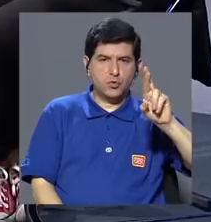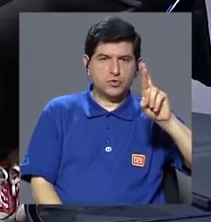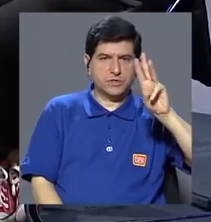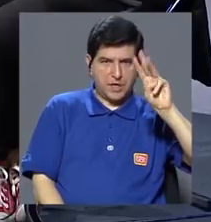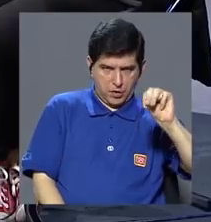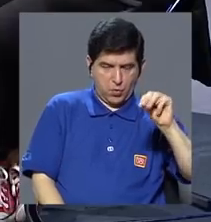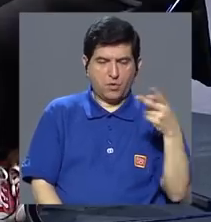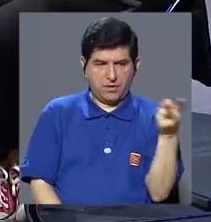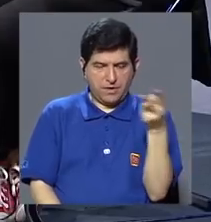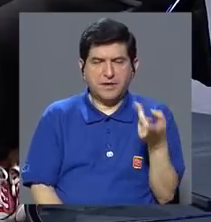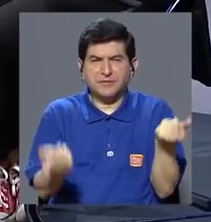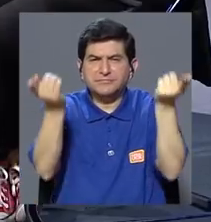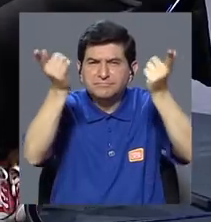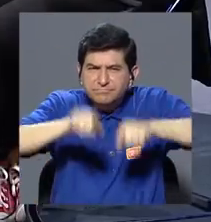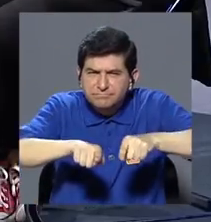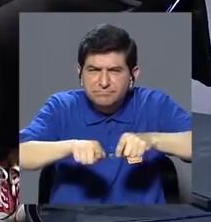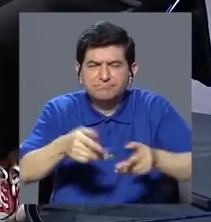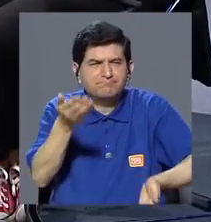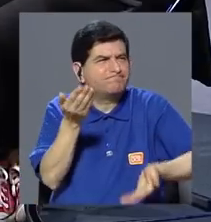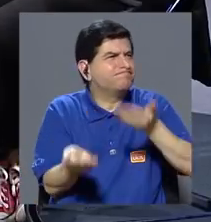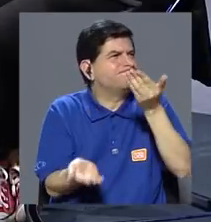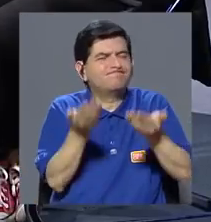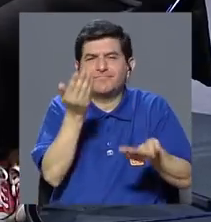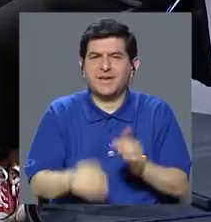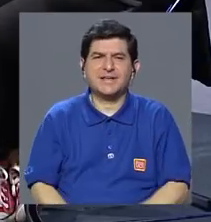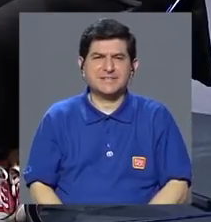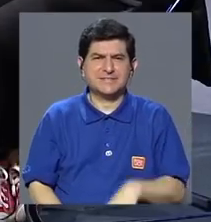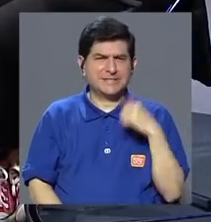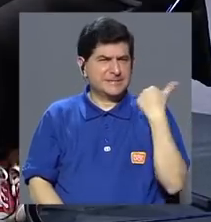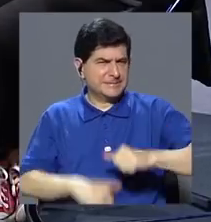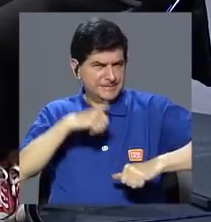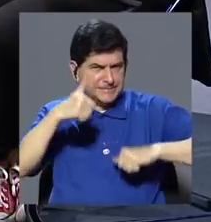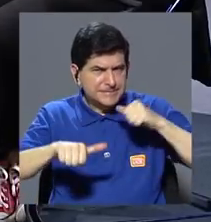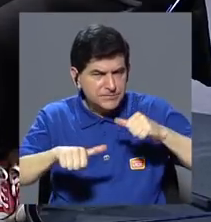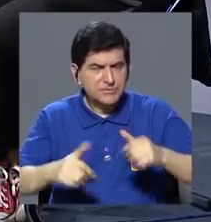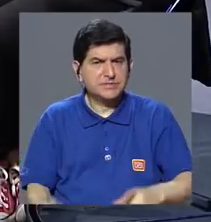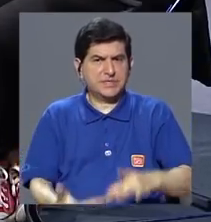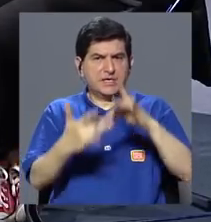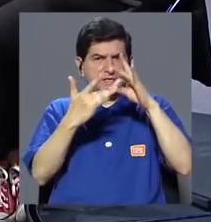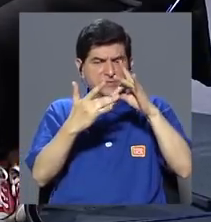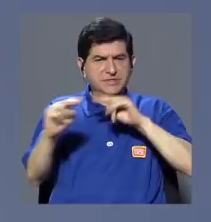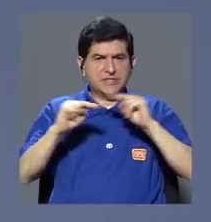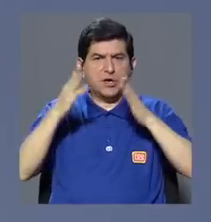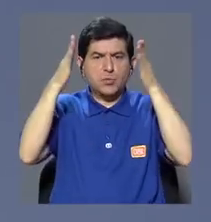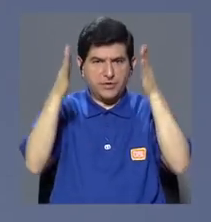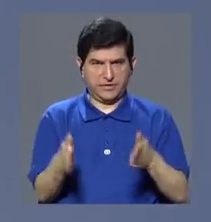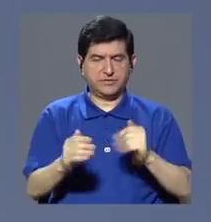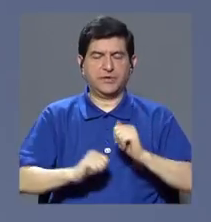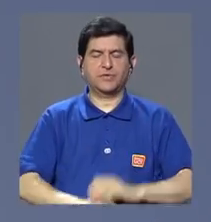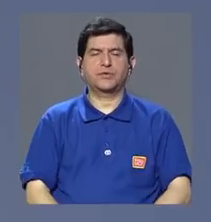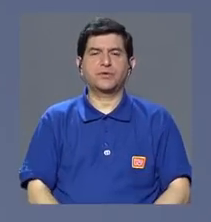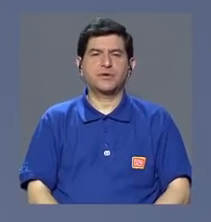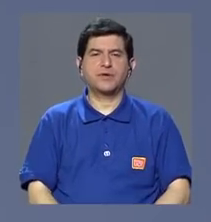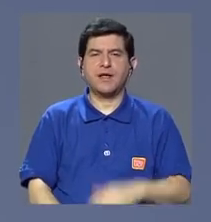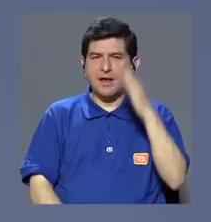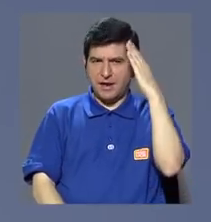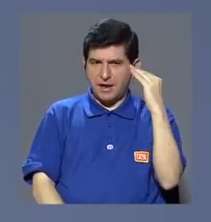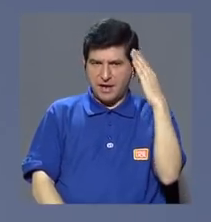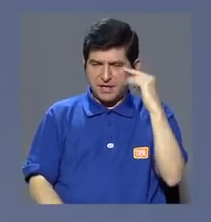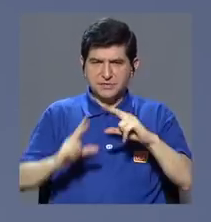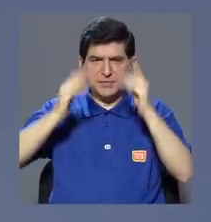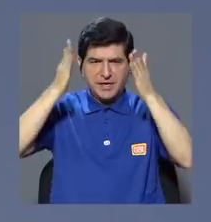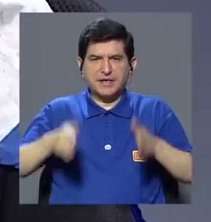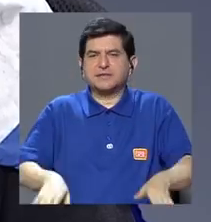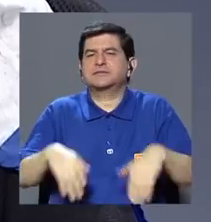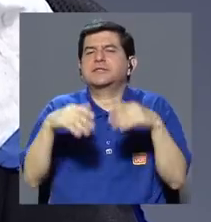días se nota un papel muy beligerante y también sobre todo de mediadora y como lo vive en este caso los